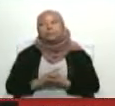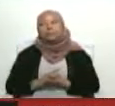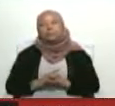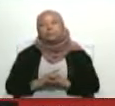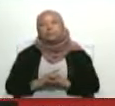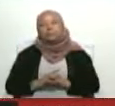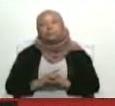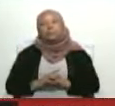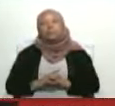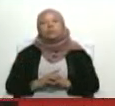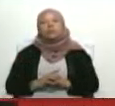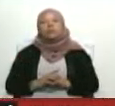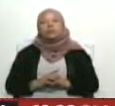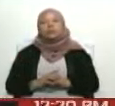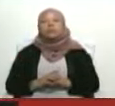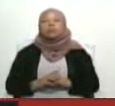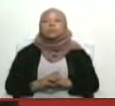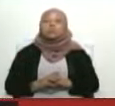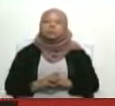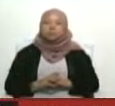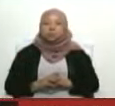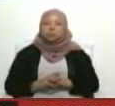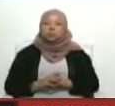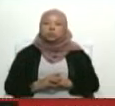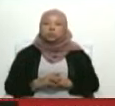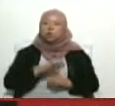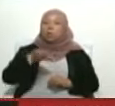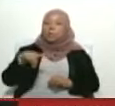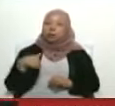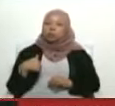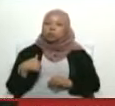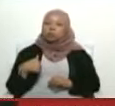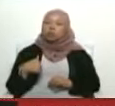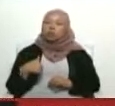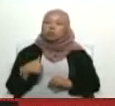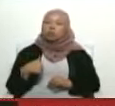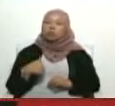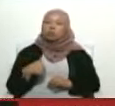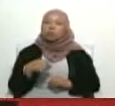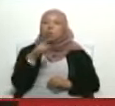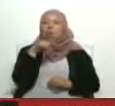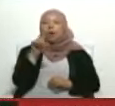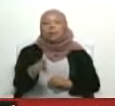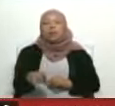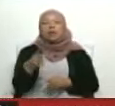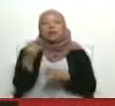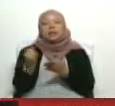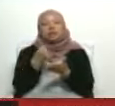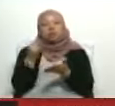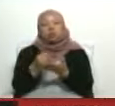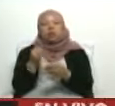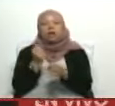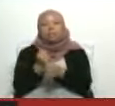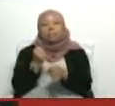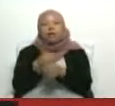Por lo tanto, debo detallar, es para nosotros un deber, diría, institucional,